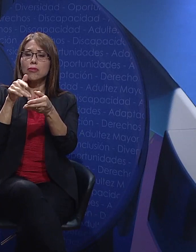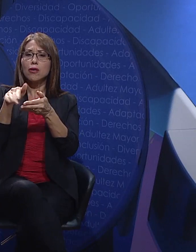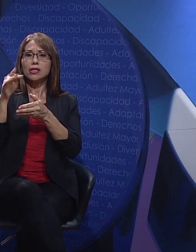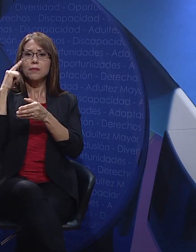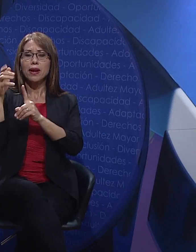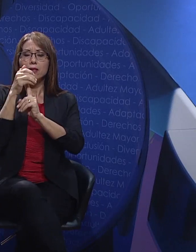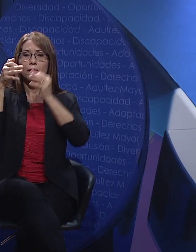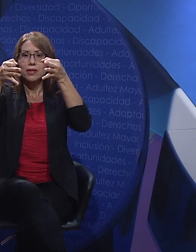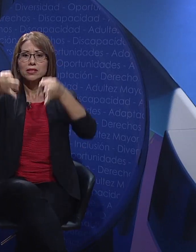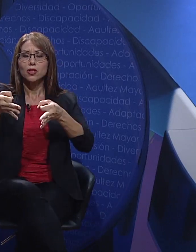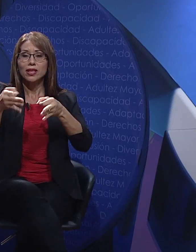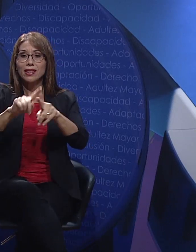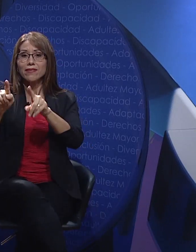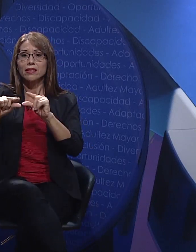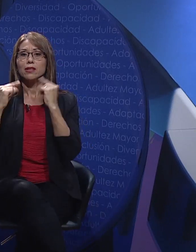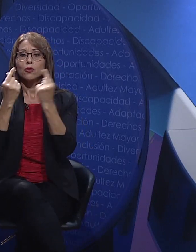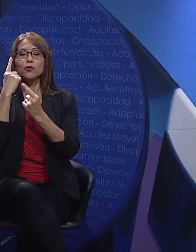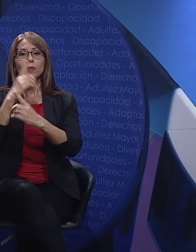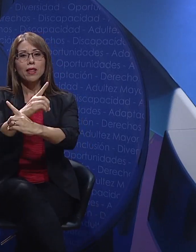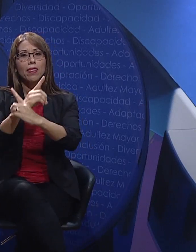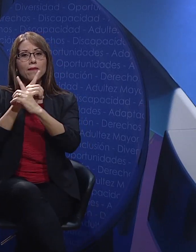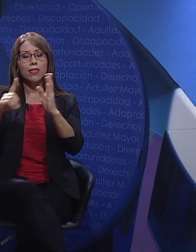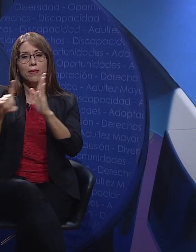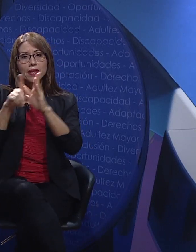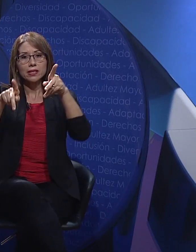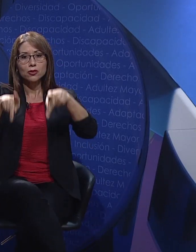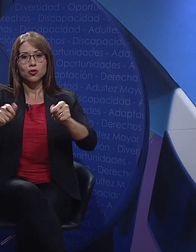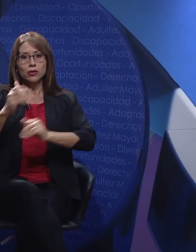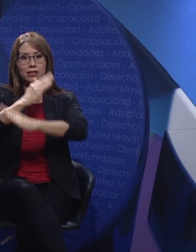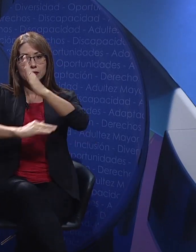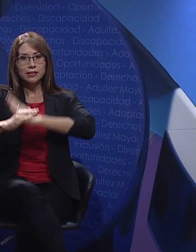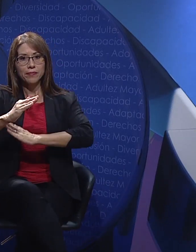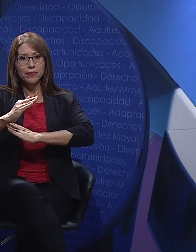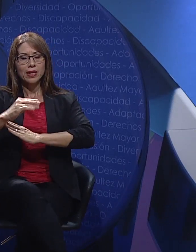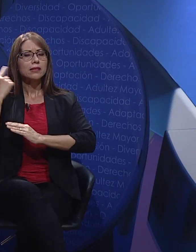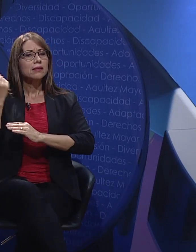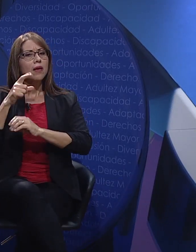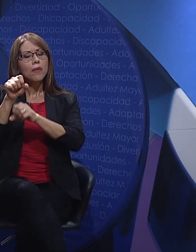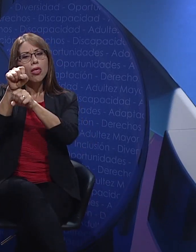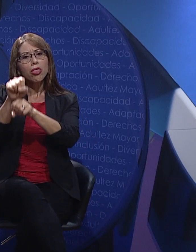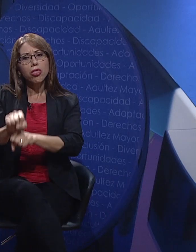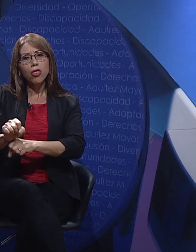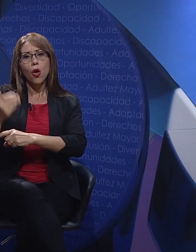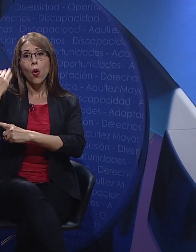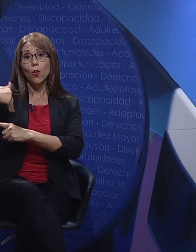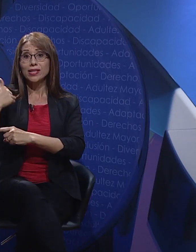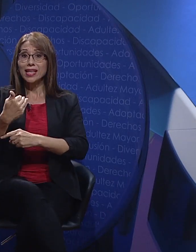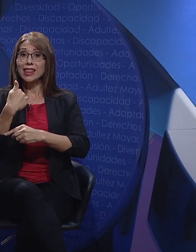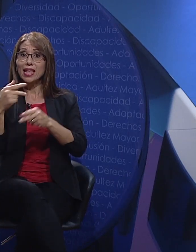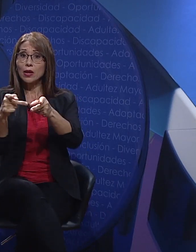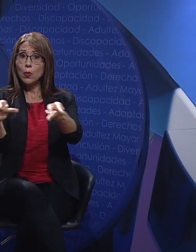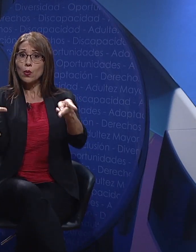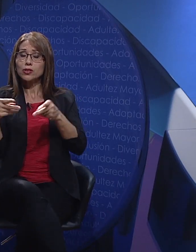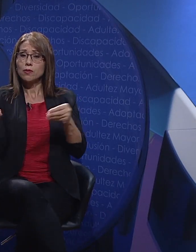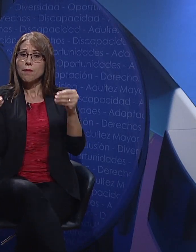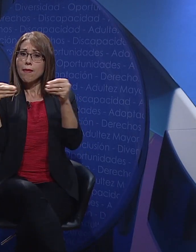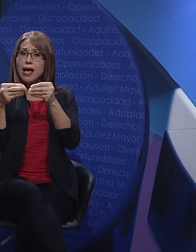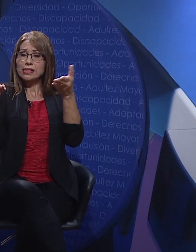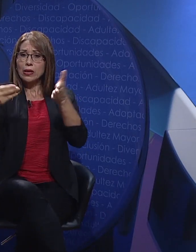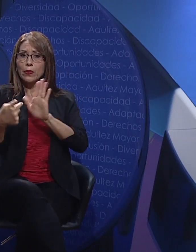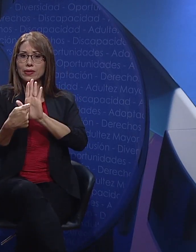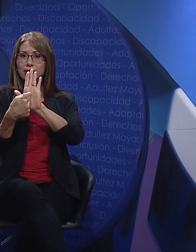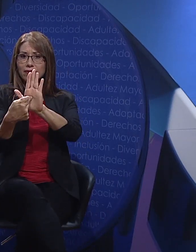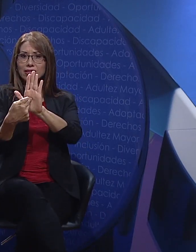toma de decisiones de los movimientos por los derechos de las personas con discapacidad, en el que suelen ser los varones quienes ocupan los puestos